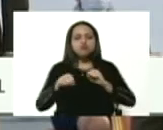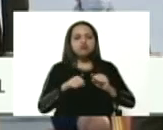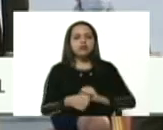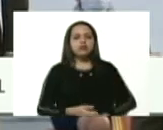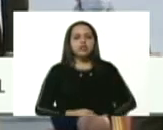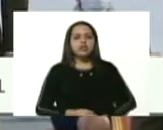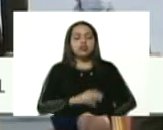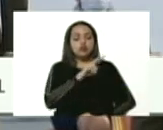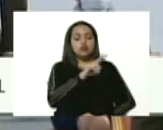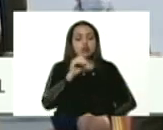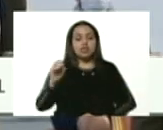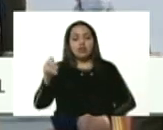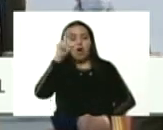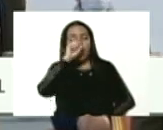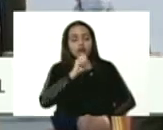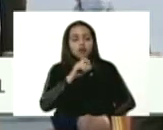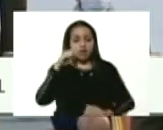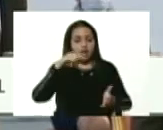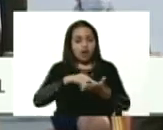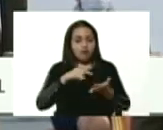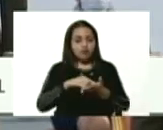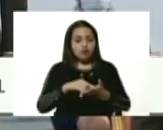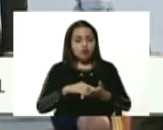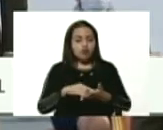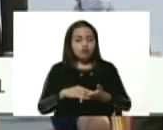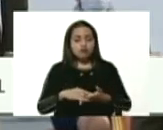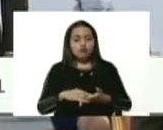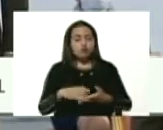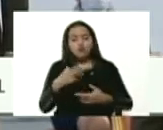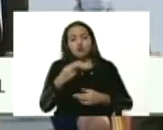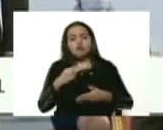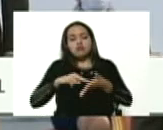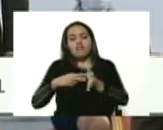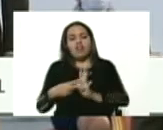del Bicentenario de Carabobo. No es cualquier cosa.